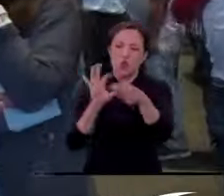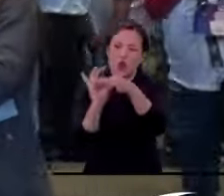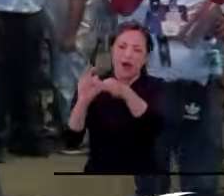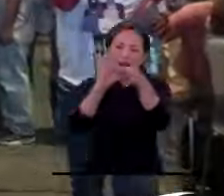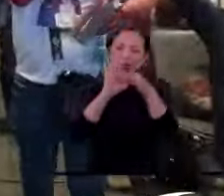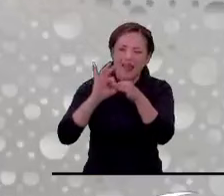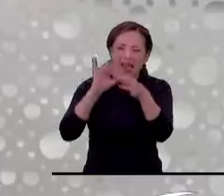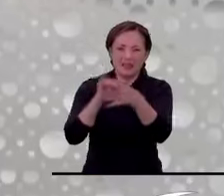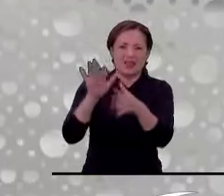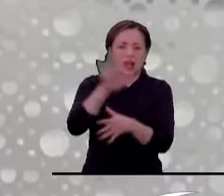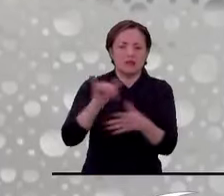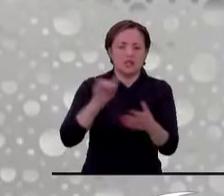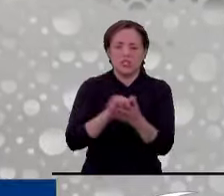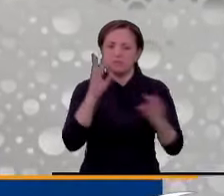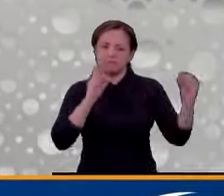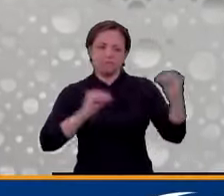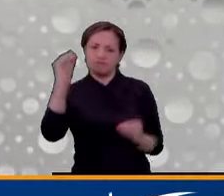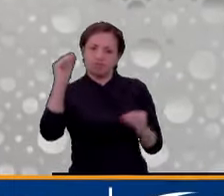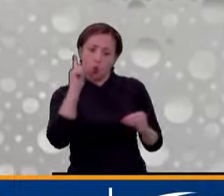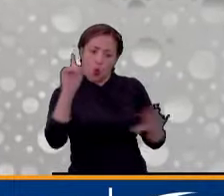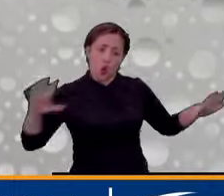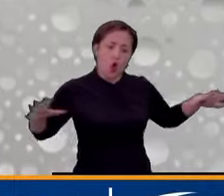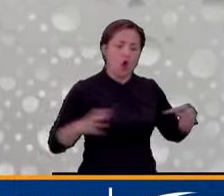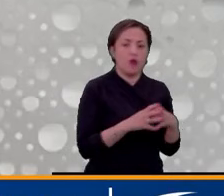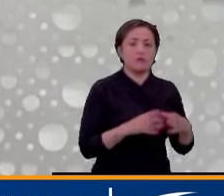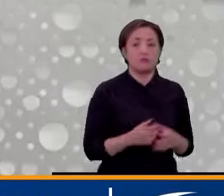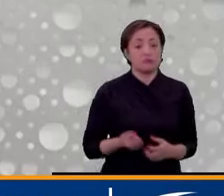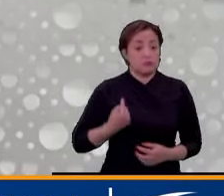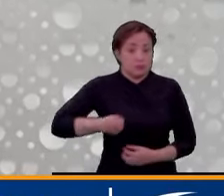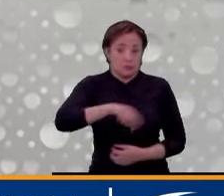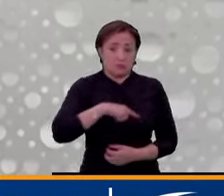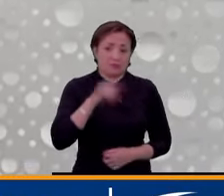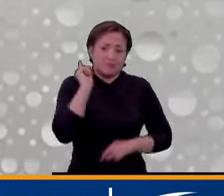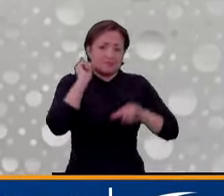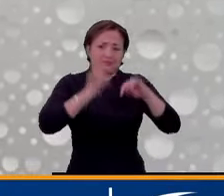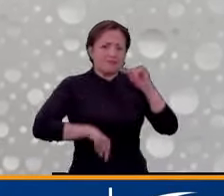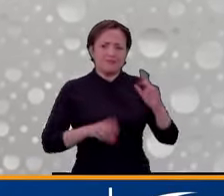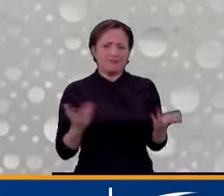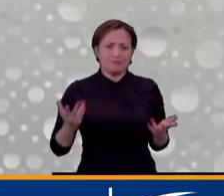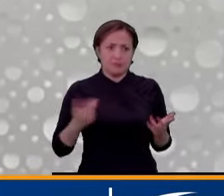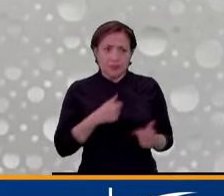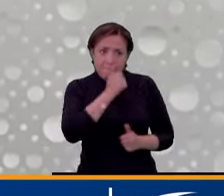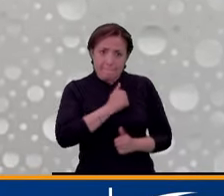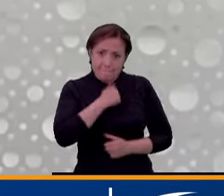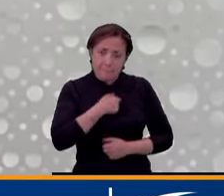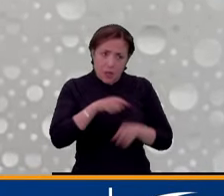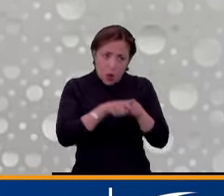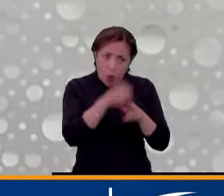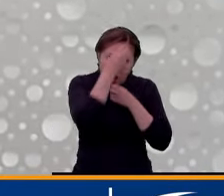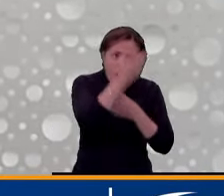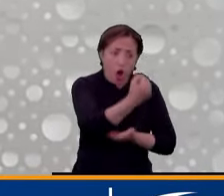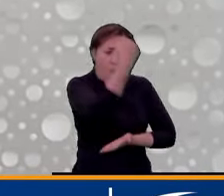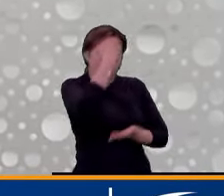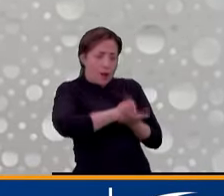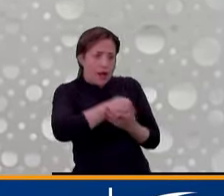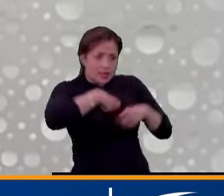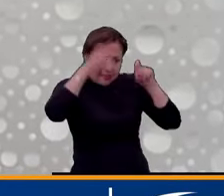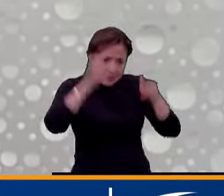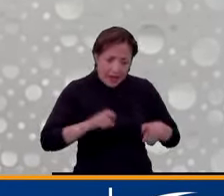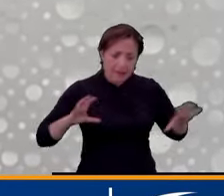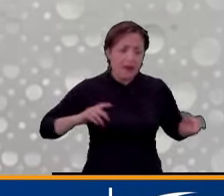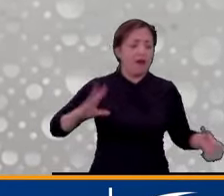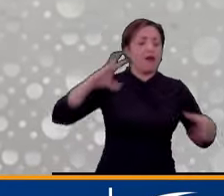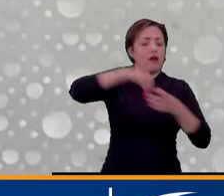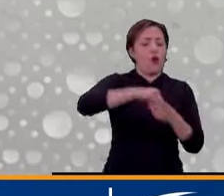gran partido de izquierda. Bajo ninguna circunstancia podemos ser sometidos, obligados a pretender que hoy tengamos que convertirnos en